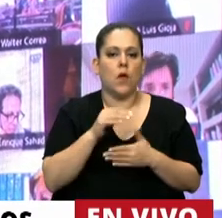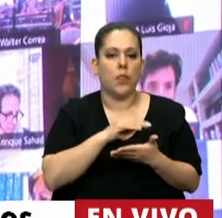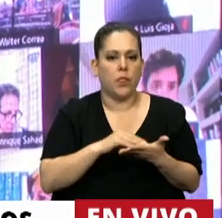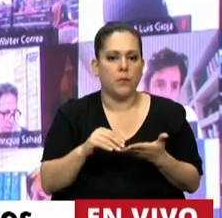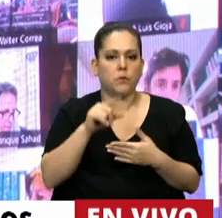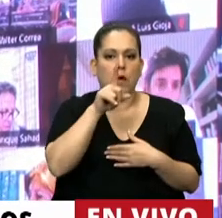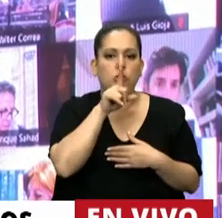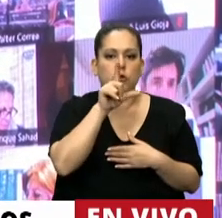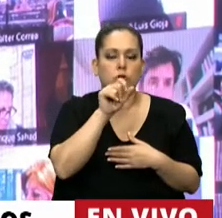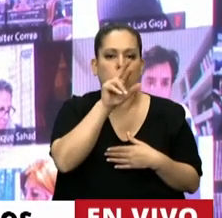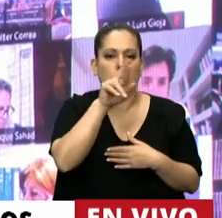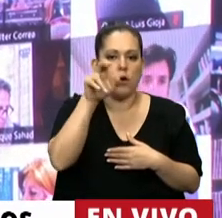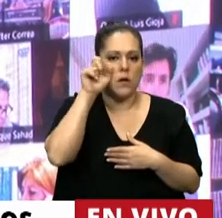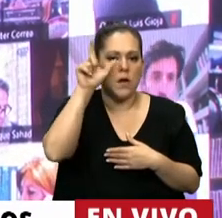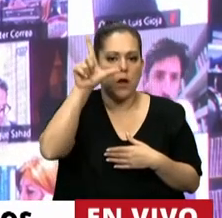Diputado Pablo Torello.